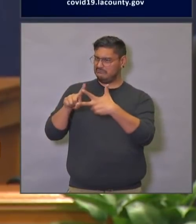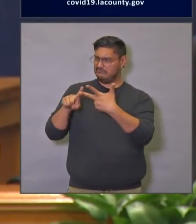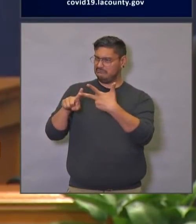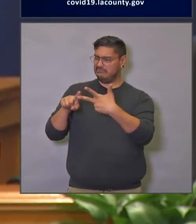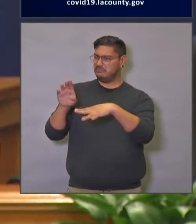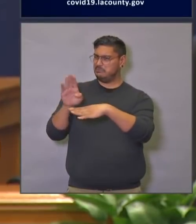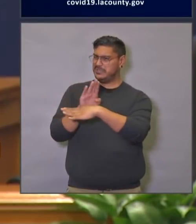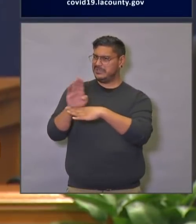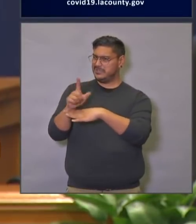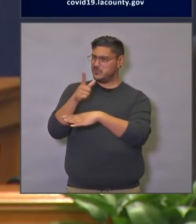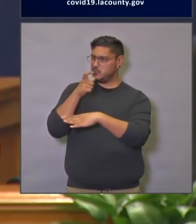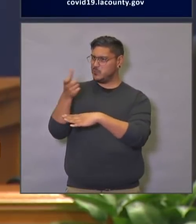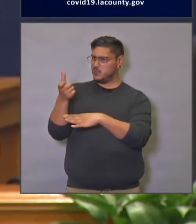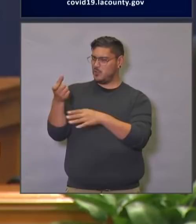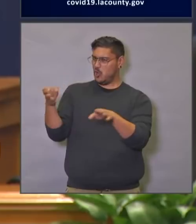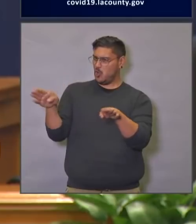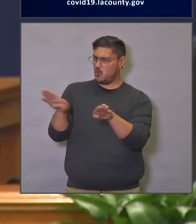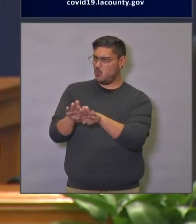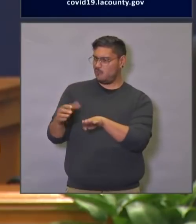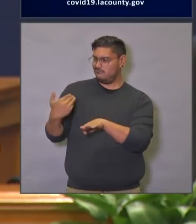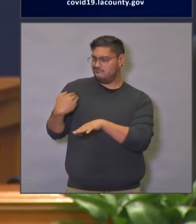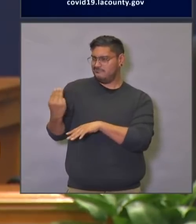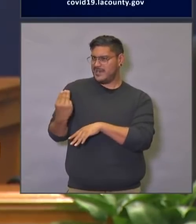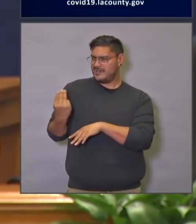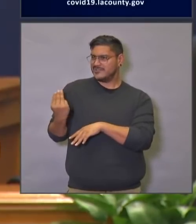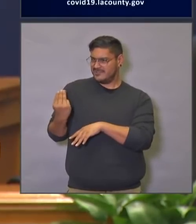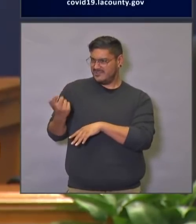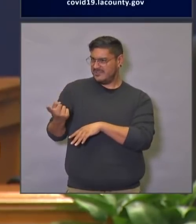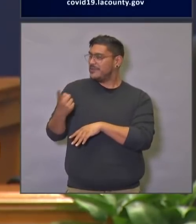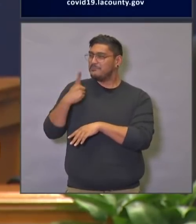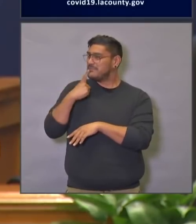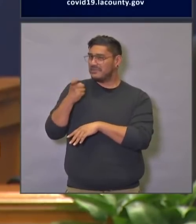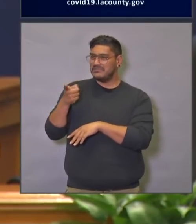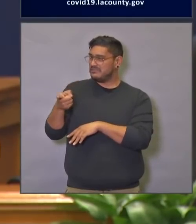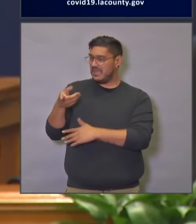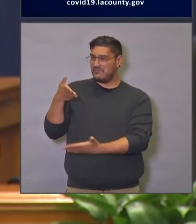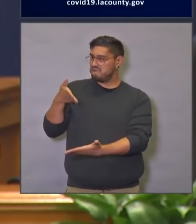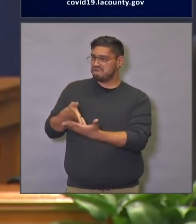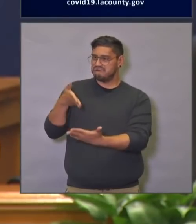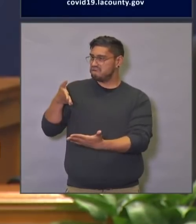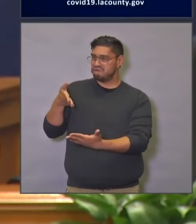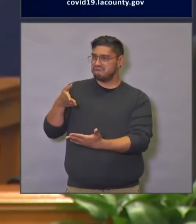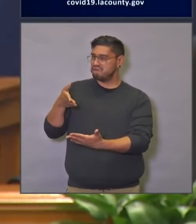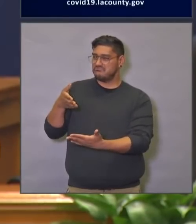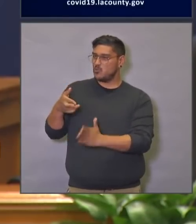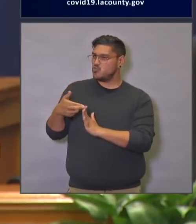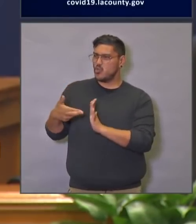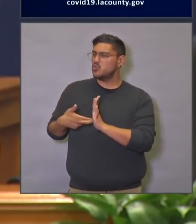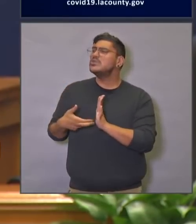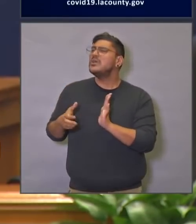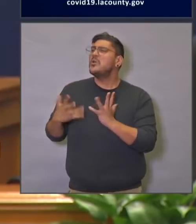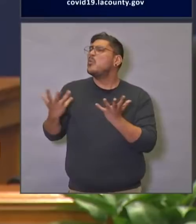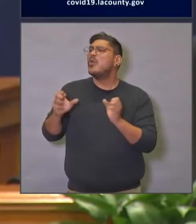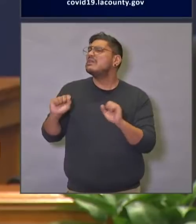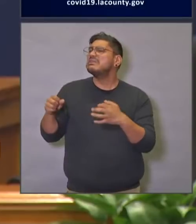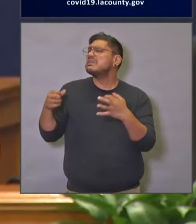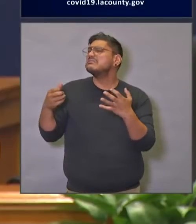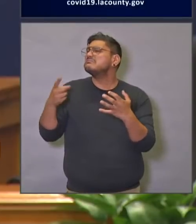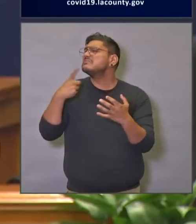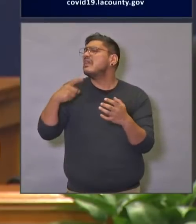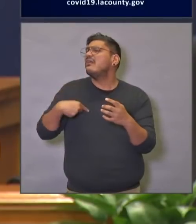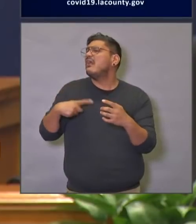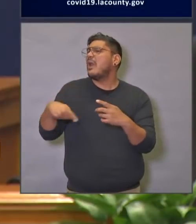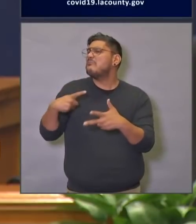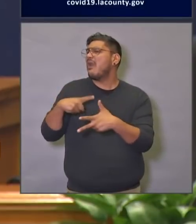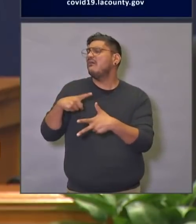su departamento el lunes que se habían cerrado las puertas por violaciones. ¿Qué nos puedes decir sobre estas 3 compañías? Una de